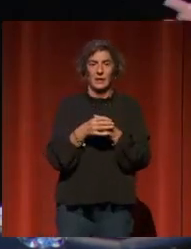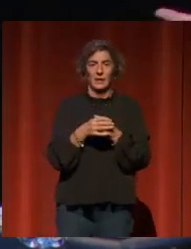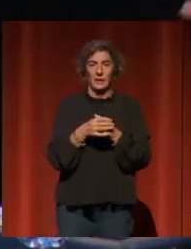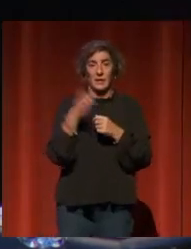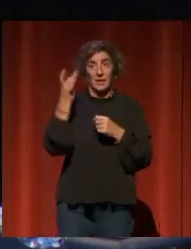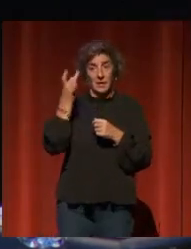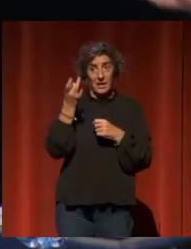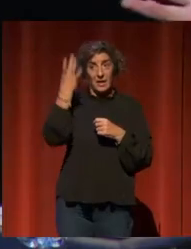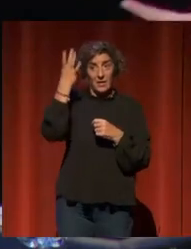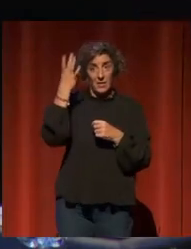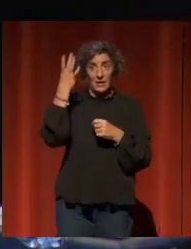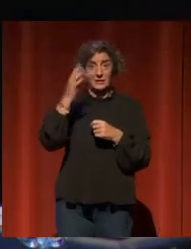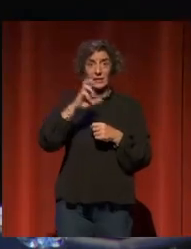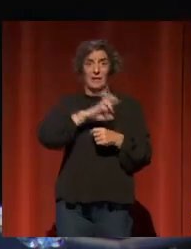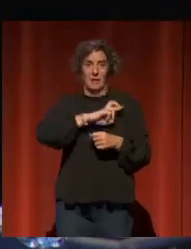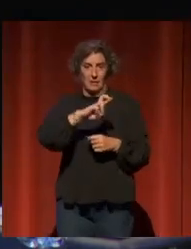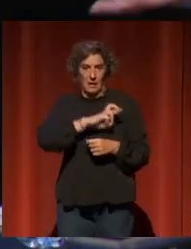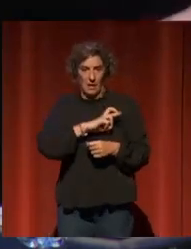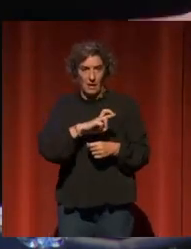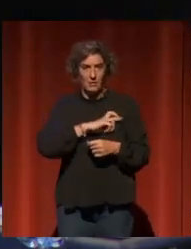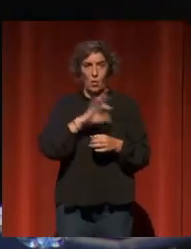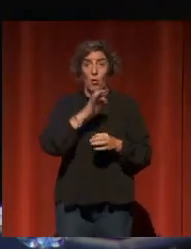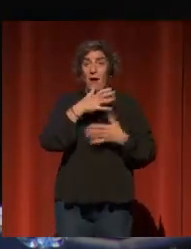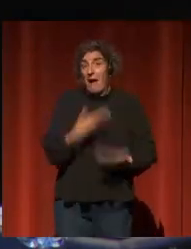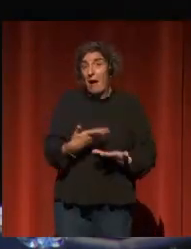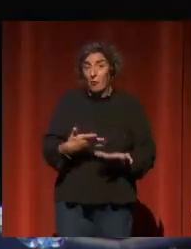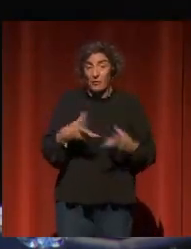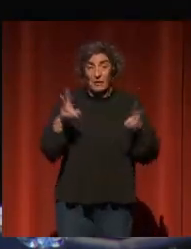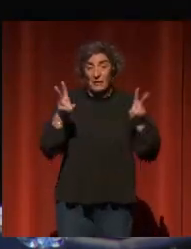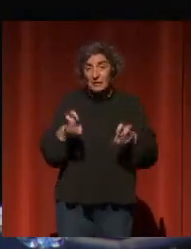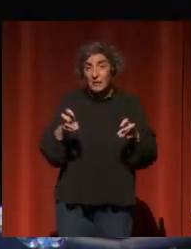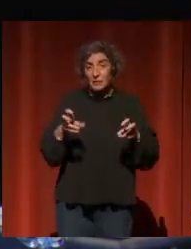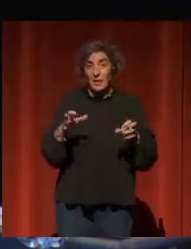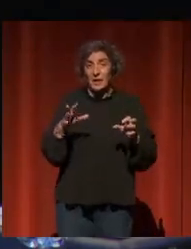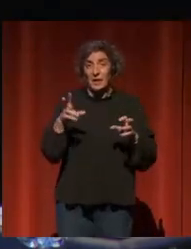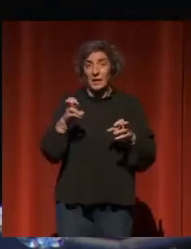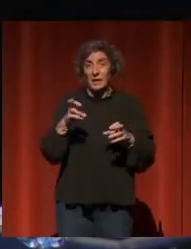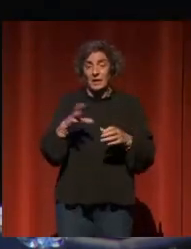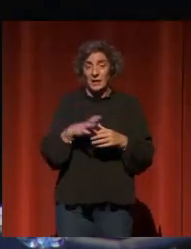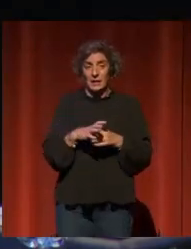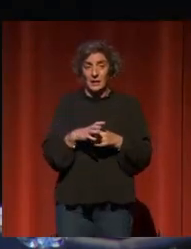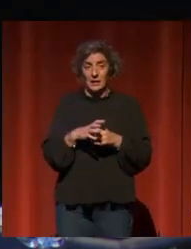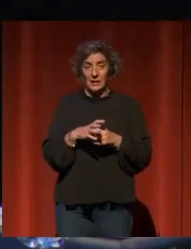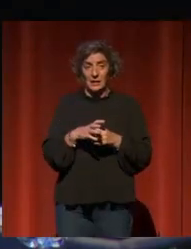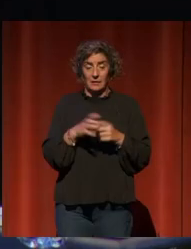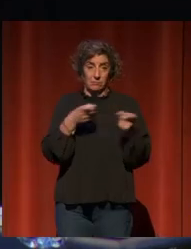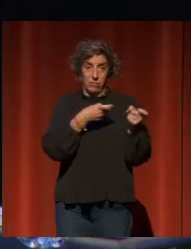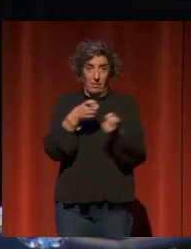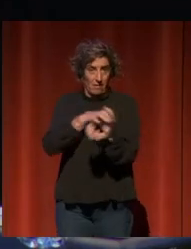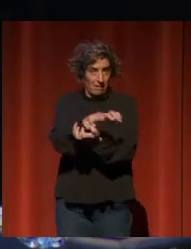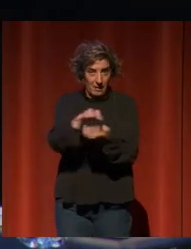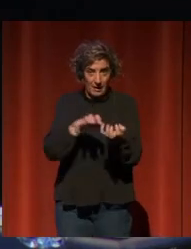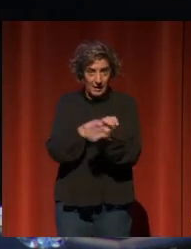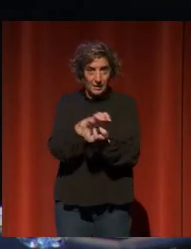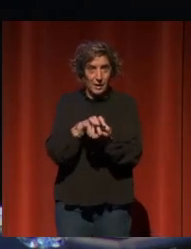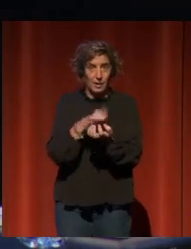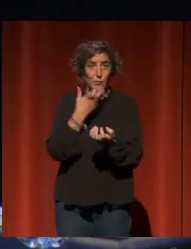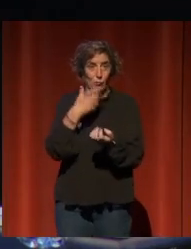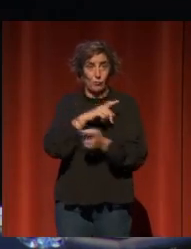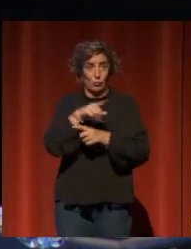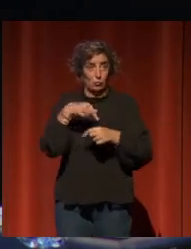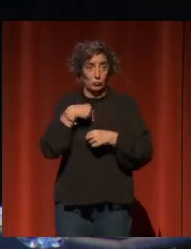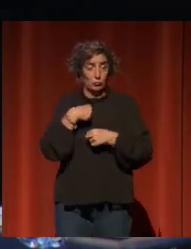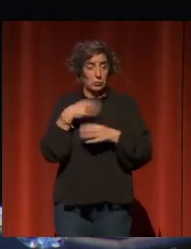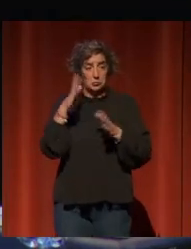sobre las religiones o ahora mismo con las cuestiones de la gu guerra es muy difícil